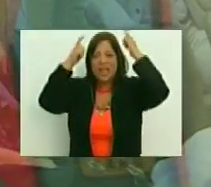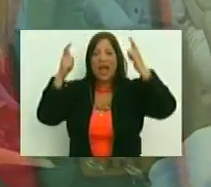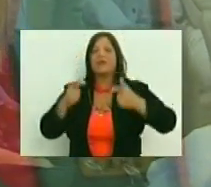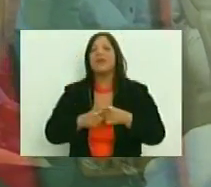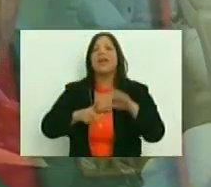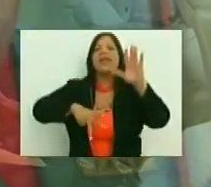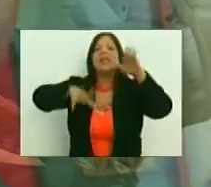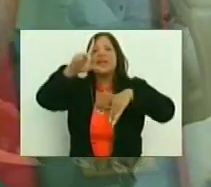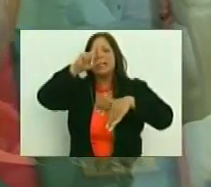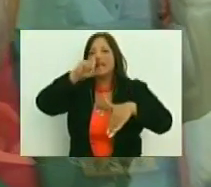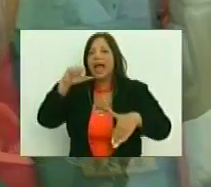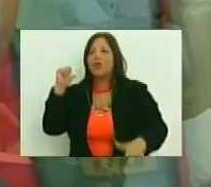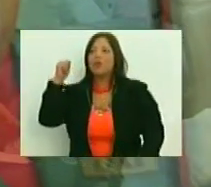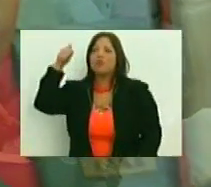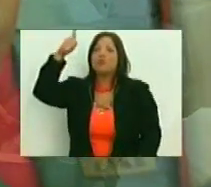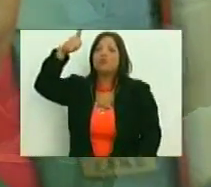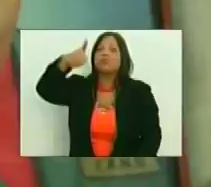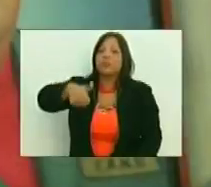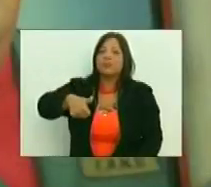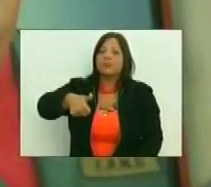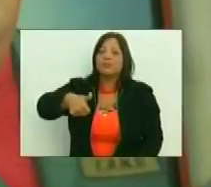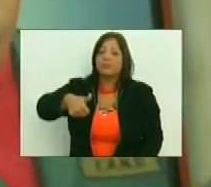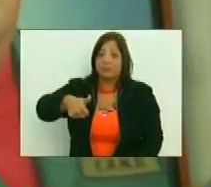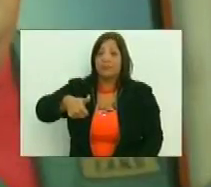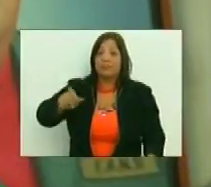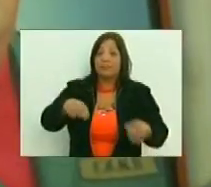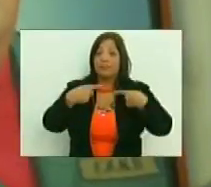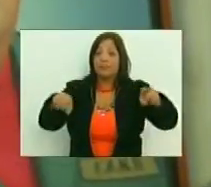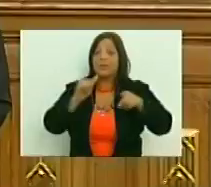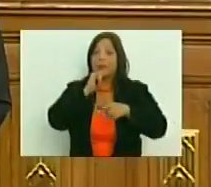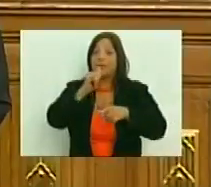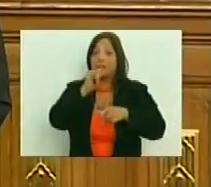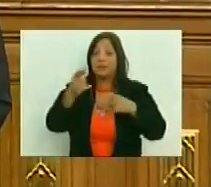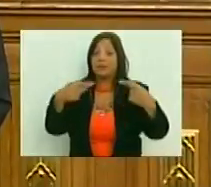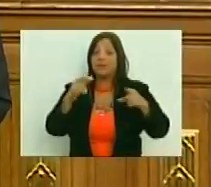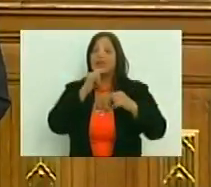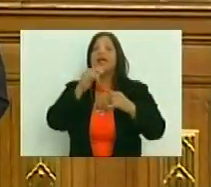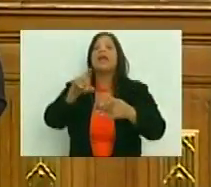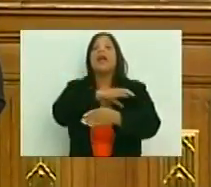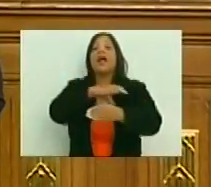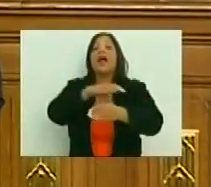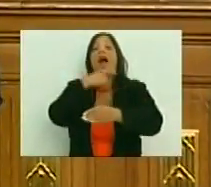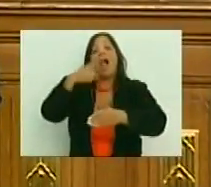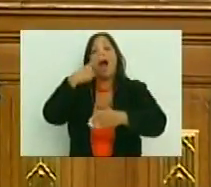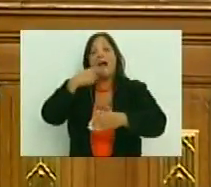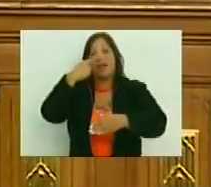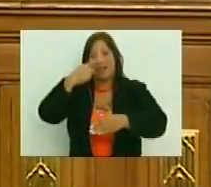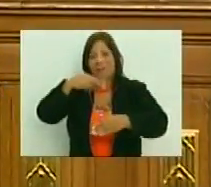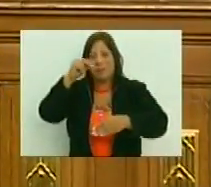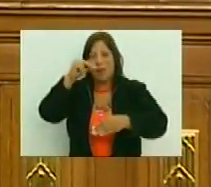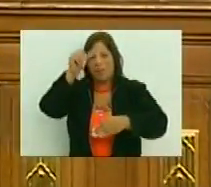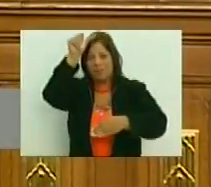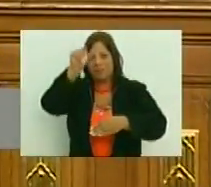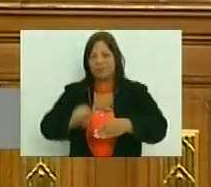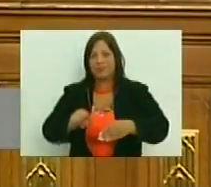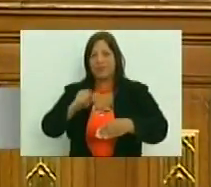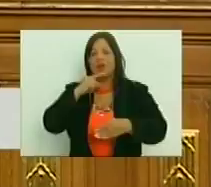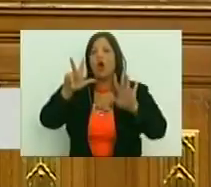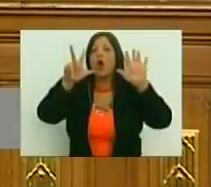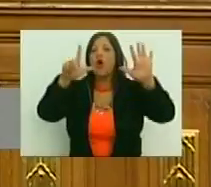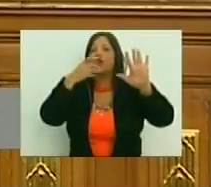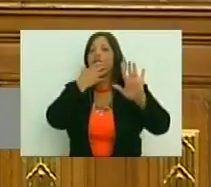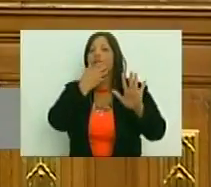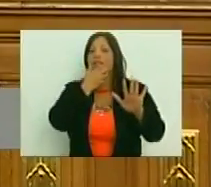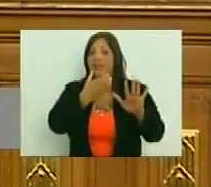Trece años después de ese discurso, el comandante Chávez, el 8 de